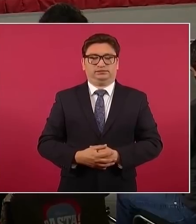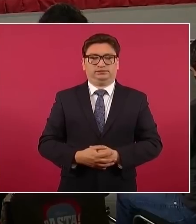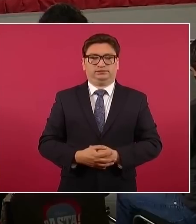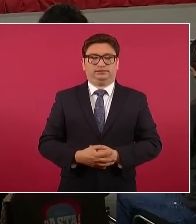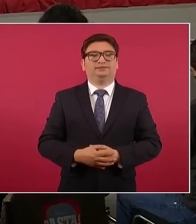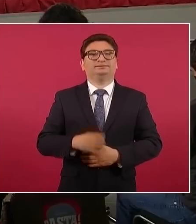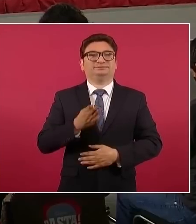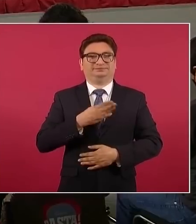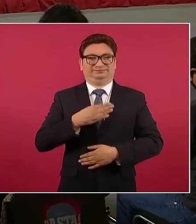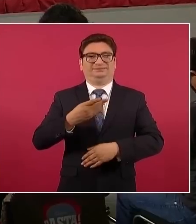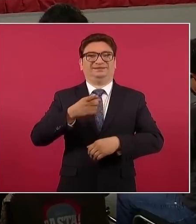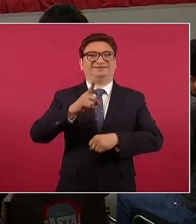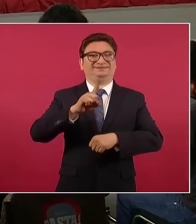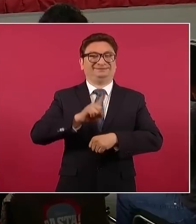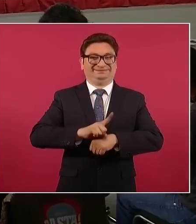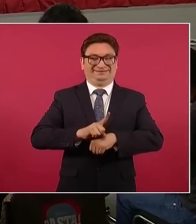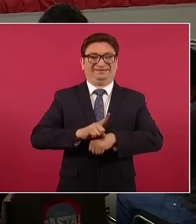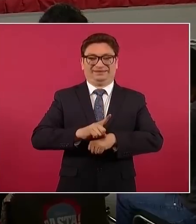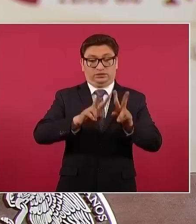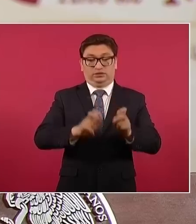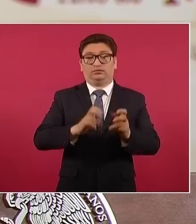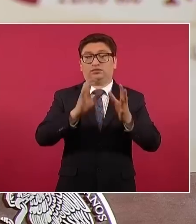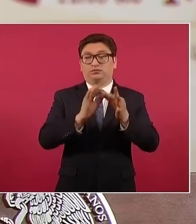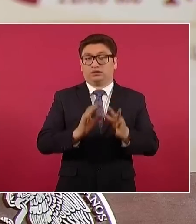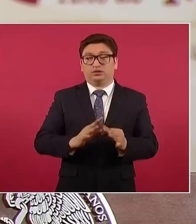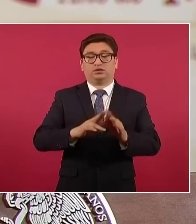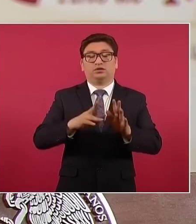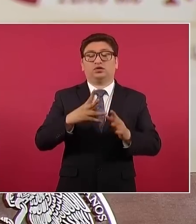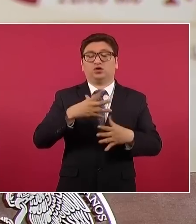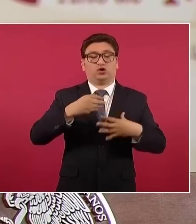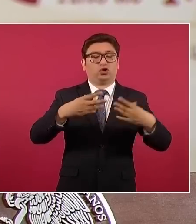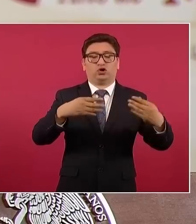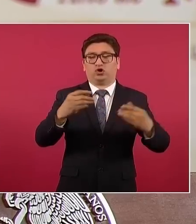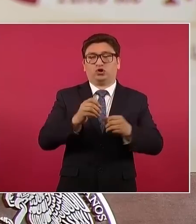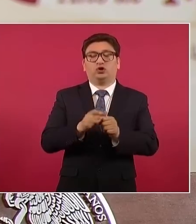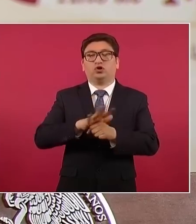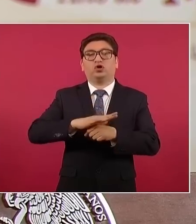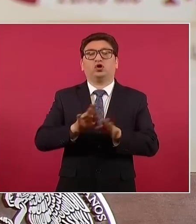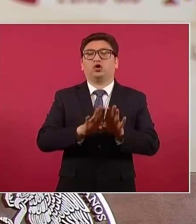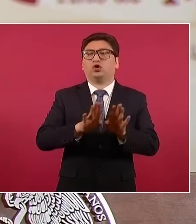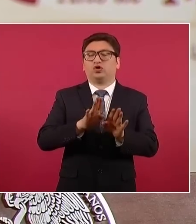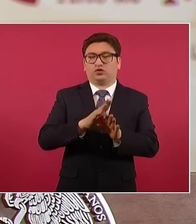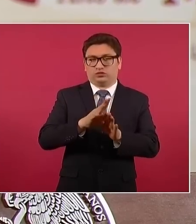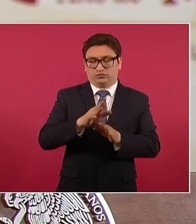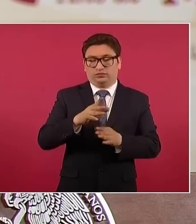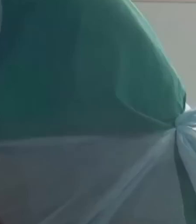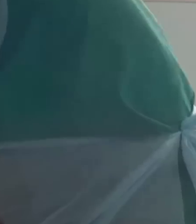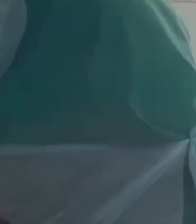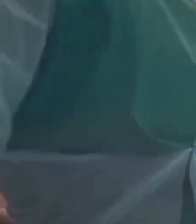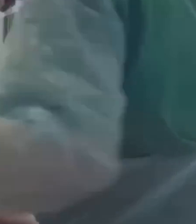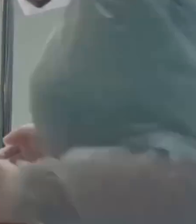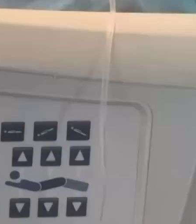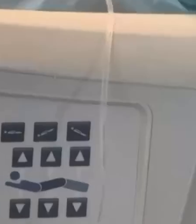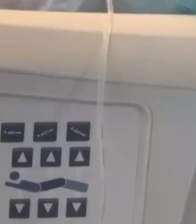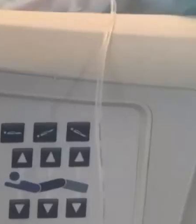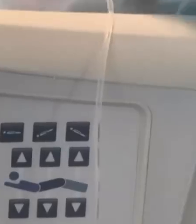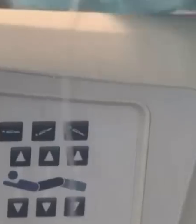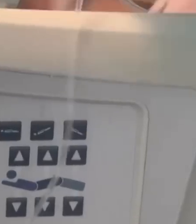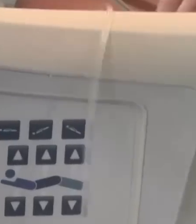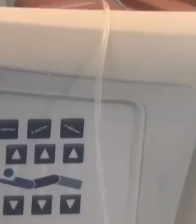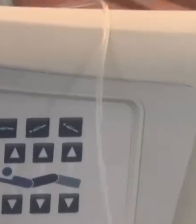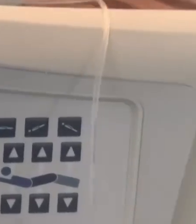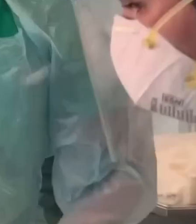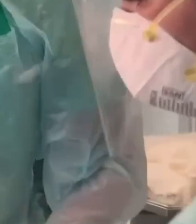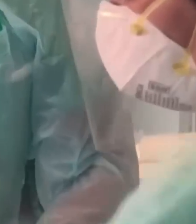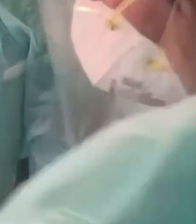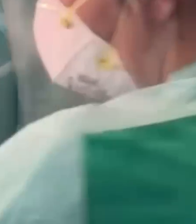El subsecretario de Prevención y Promoción de la Salud, Hugo López-Gatell, informó este martes que México suma 10 semanas consecutivas con